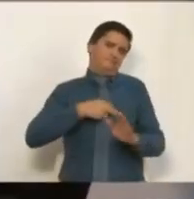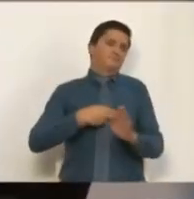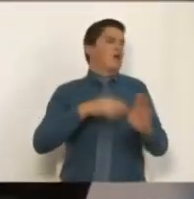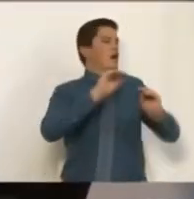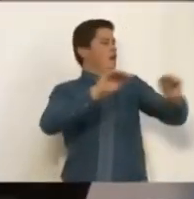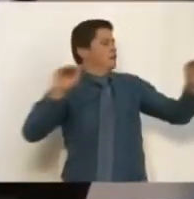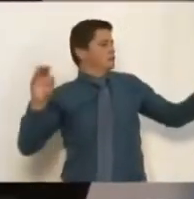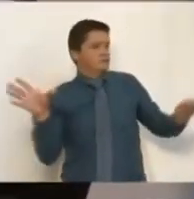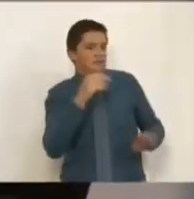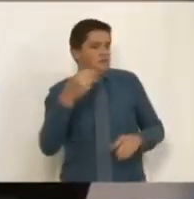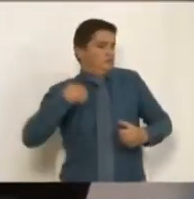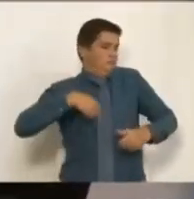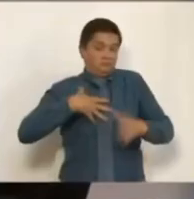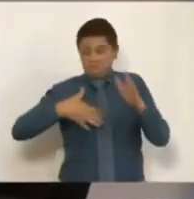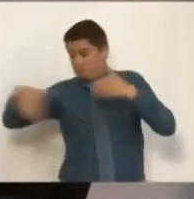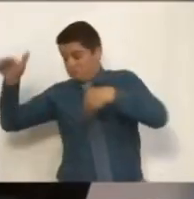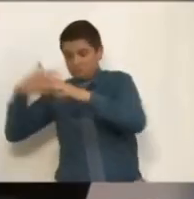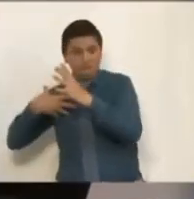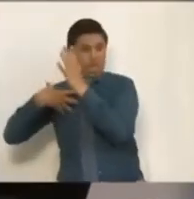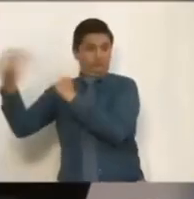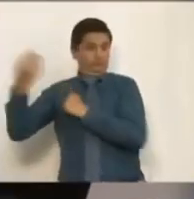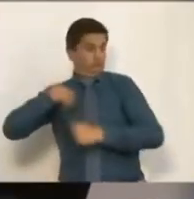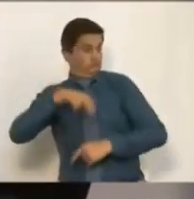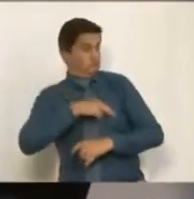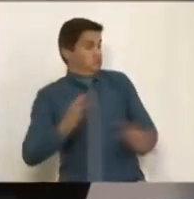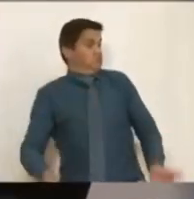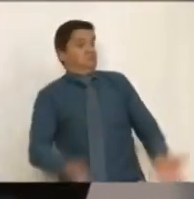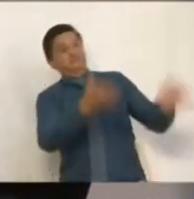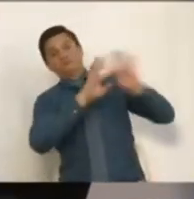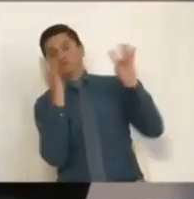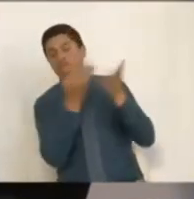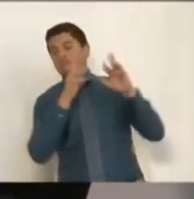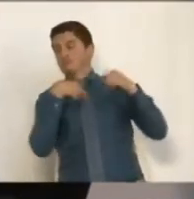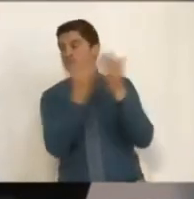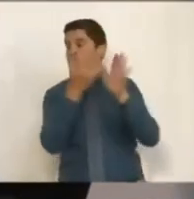queremos dejar y nos vamos y hagan ustedes lo que quieran en esta sesión. Muchas gracias, señor presidente.